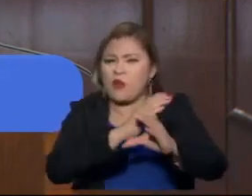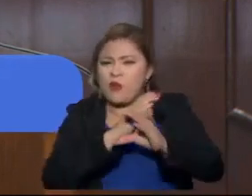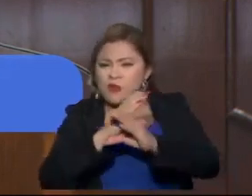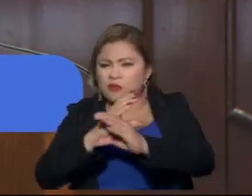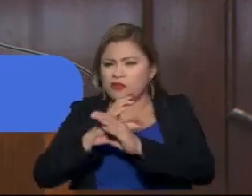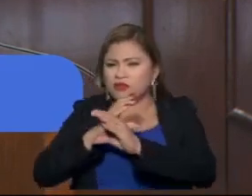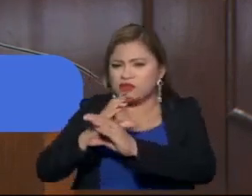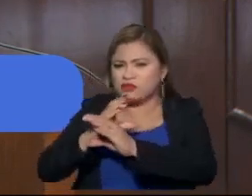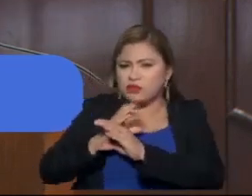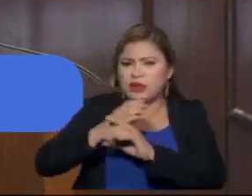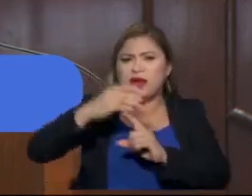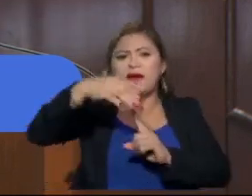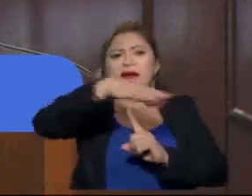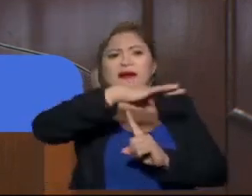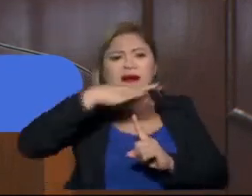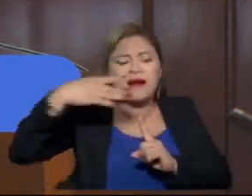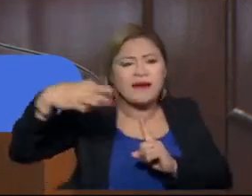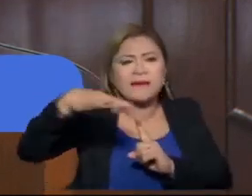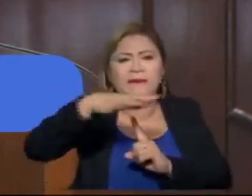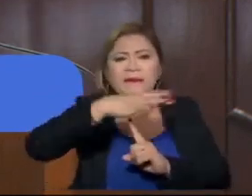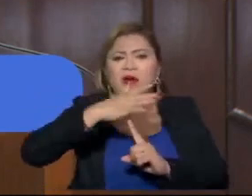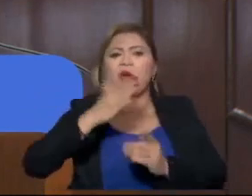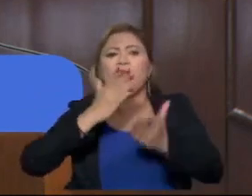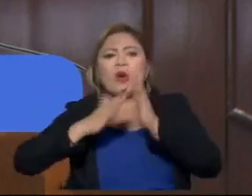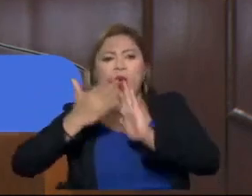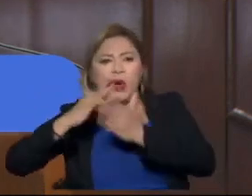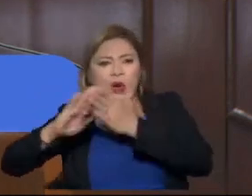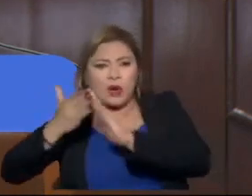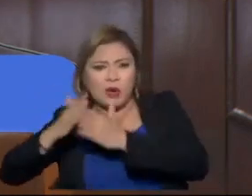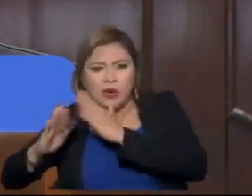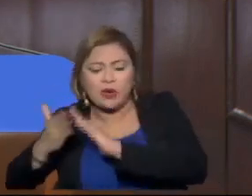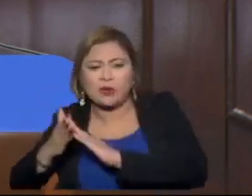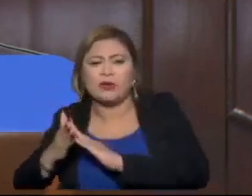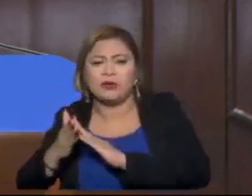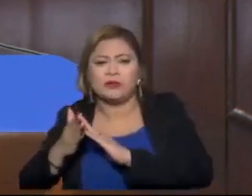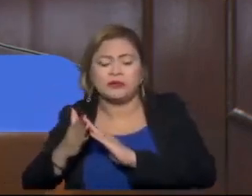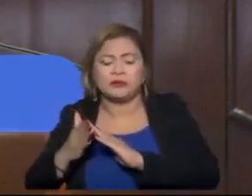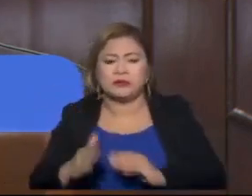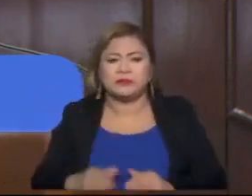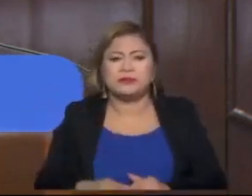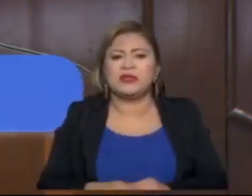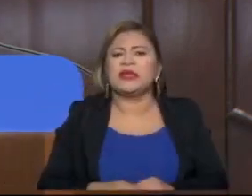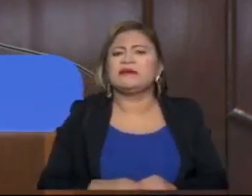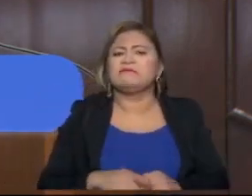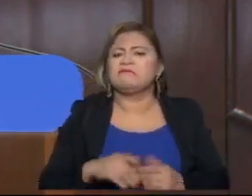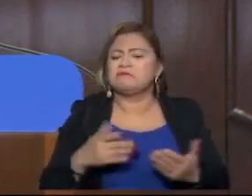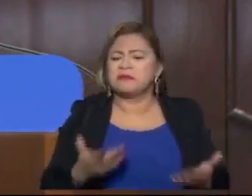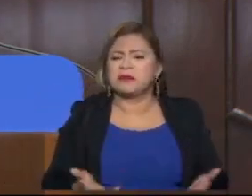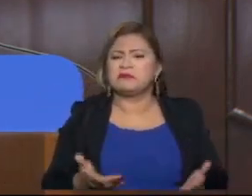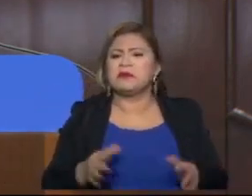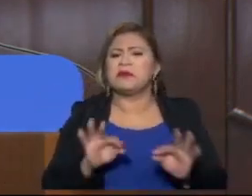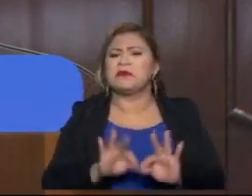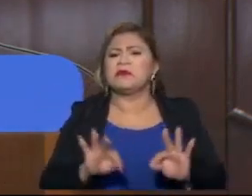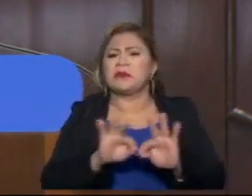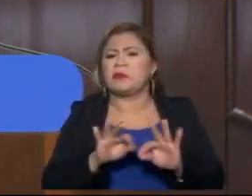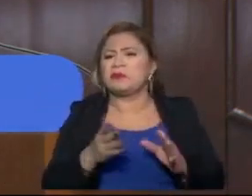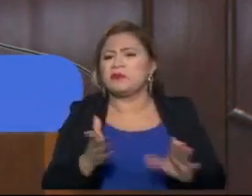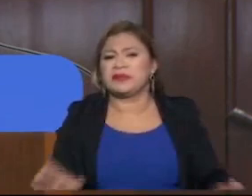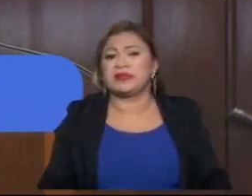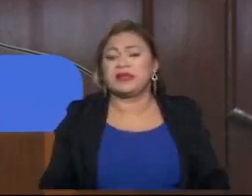la seguridad de las instalaciones y las comunidades aledañas. Este proceso garantiza el